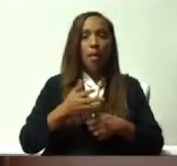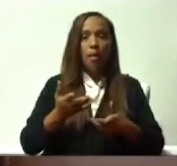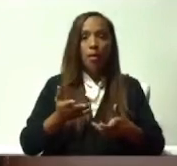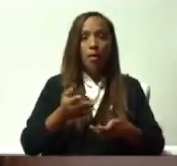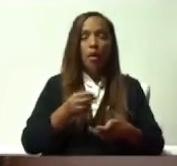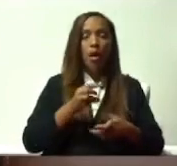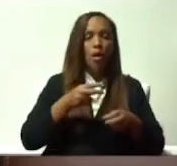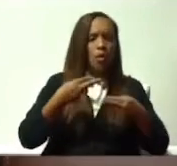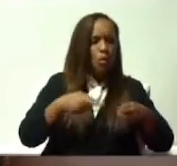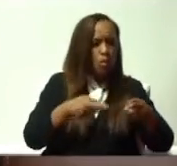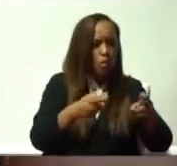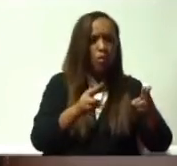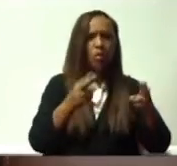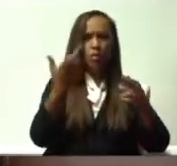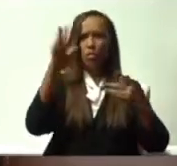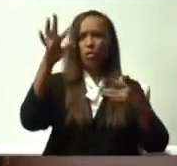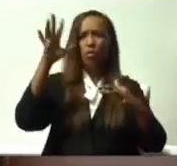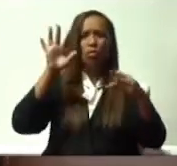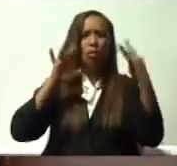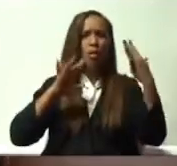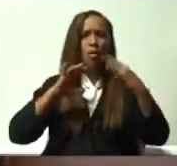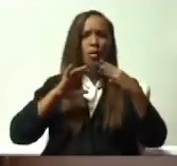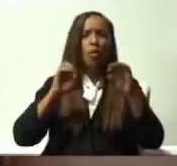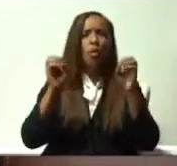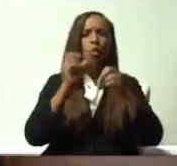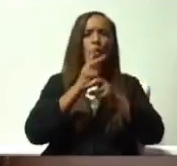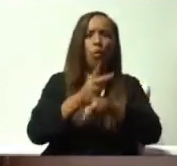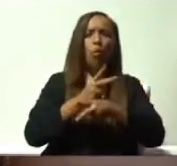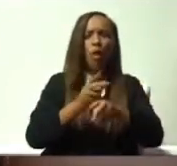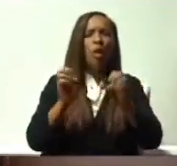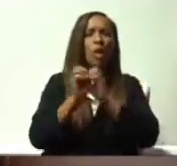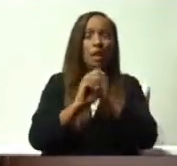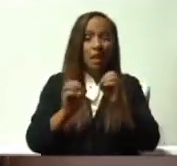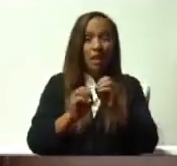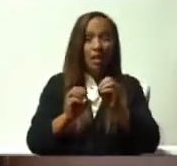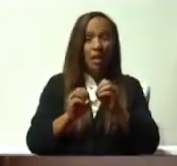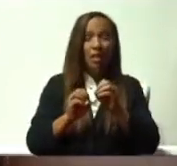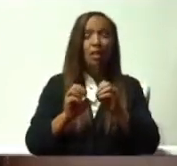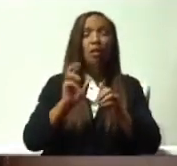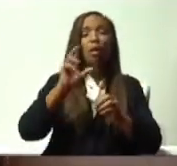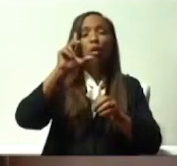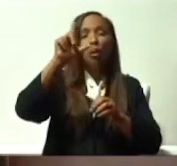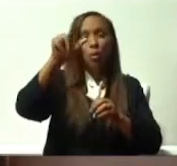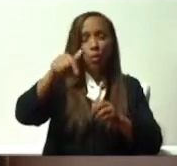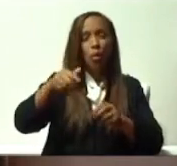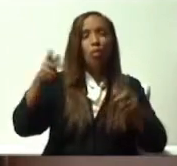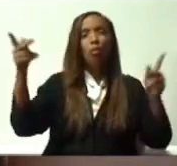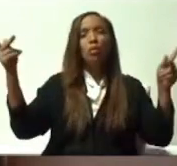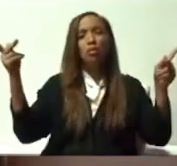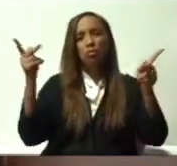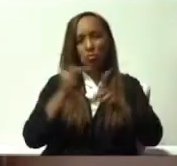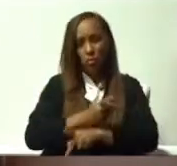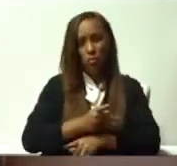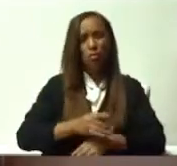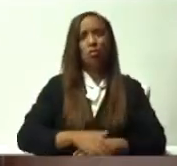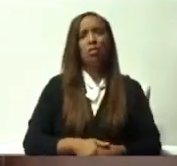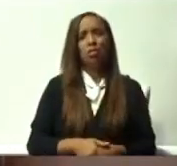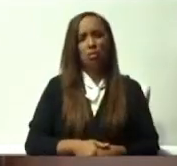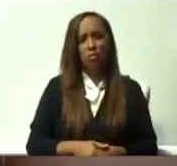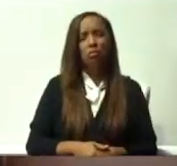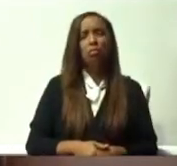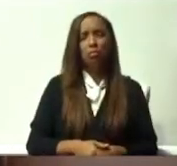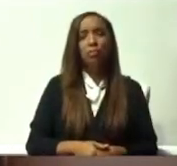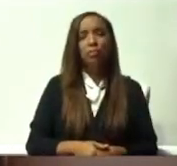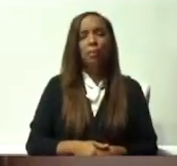Estamos viviendo esos tiempos y por ello nosotros queremos reconocer para que las presentes y